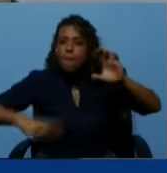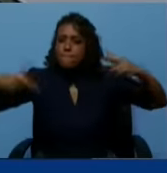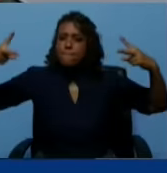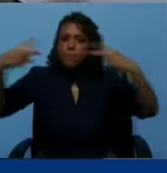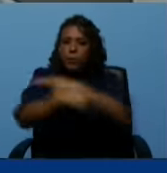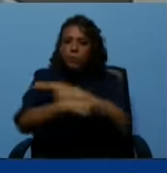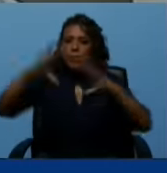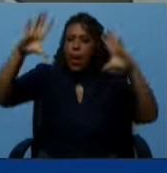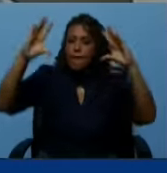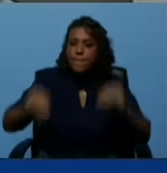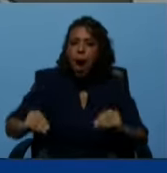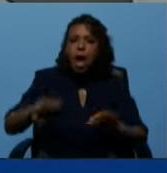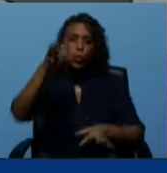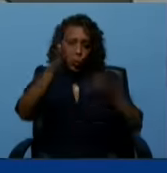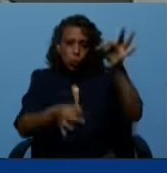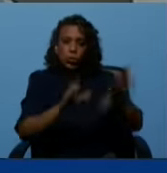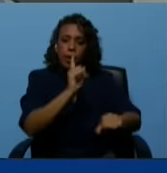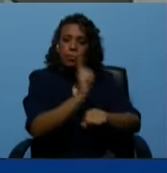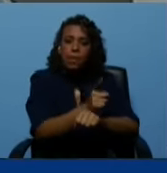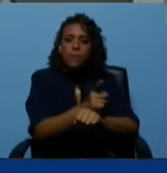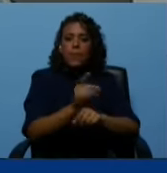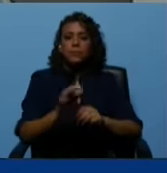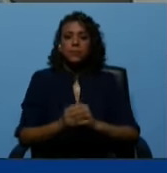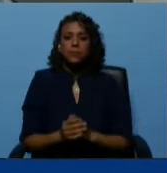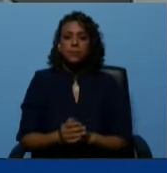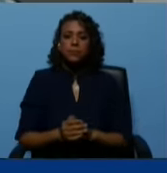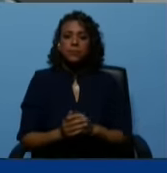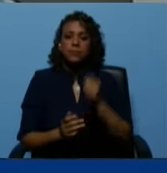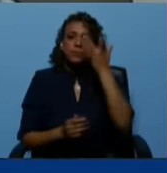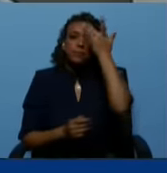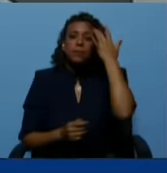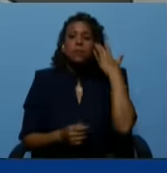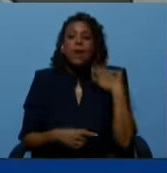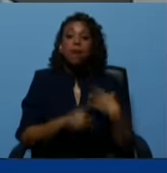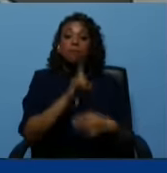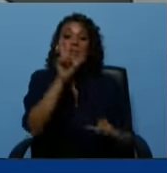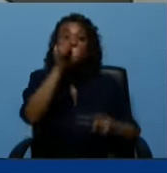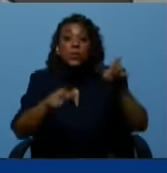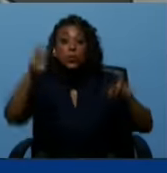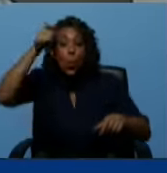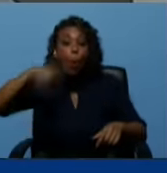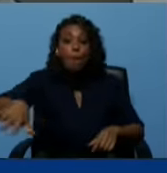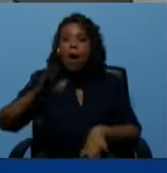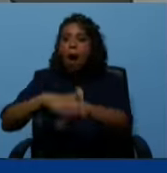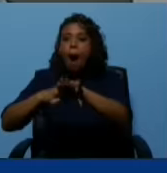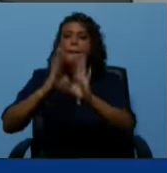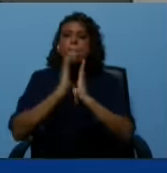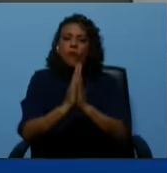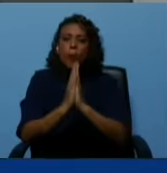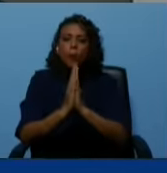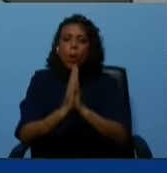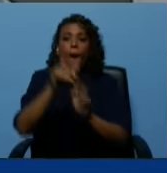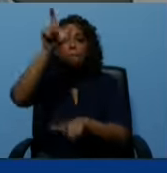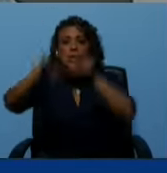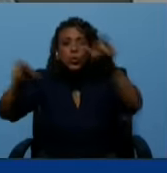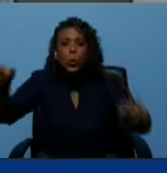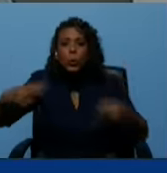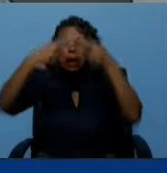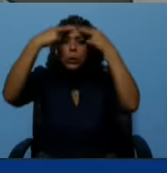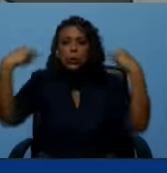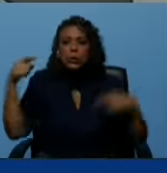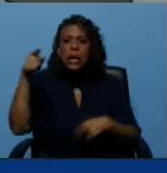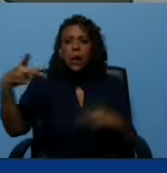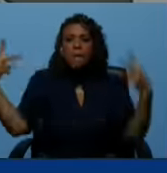criminal. Justicia. A nombre de todo un pueblo, pido justicia